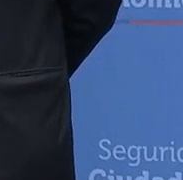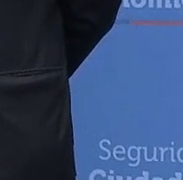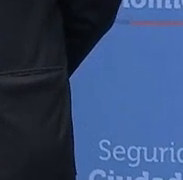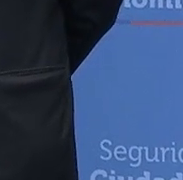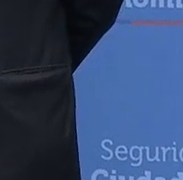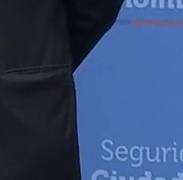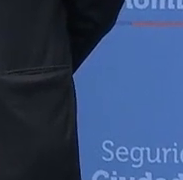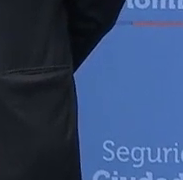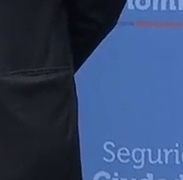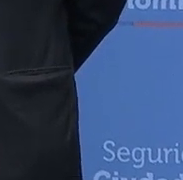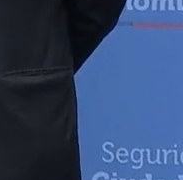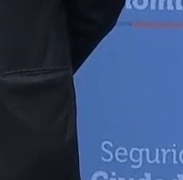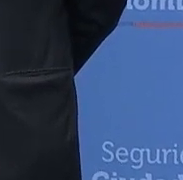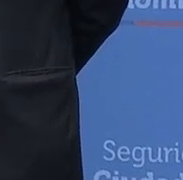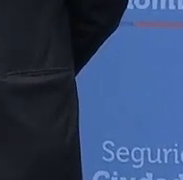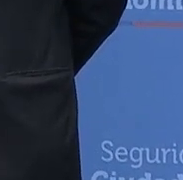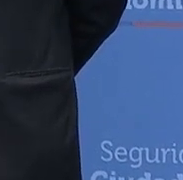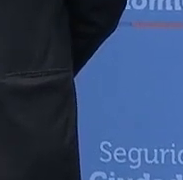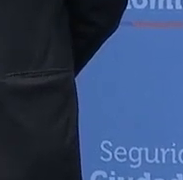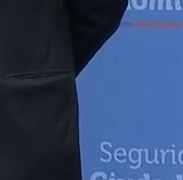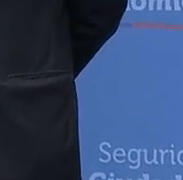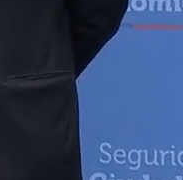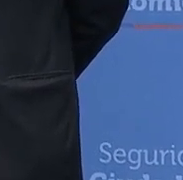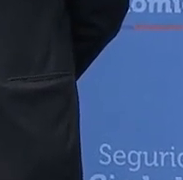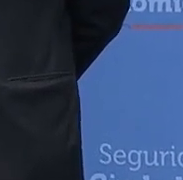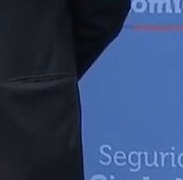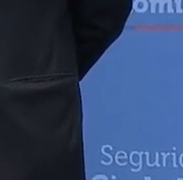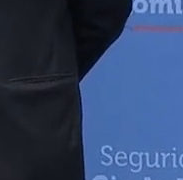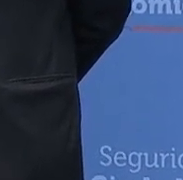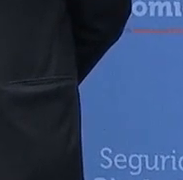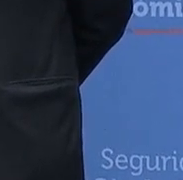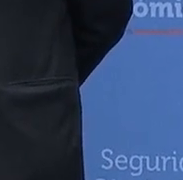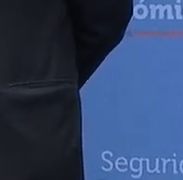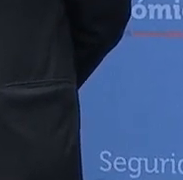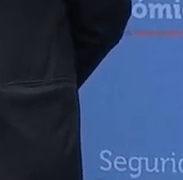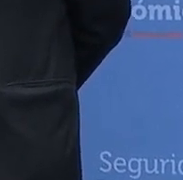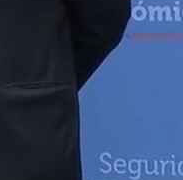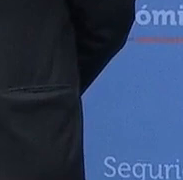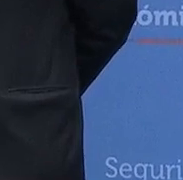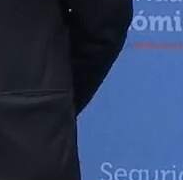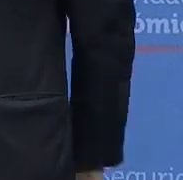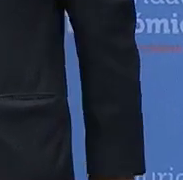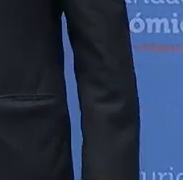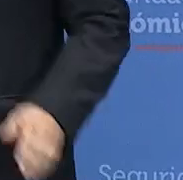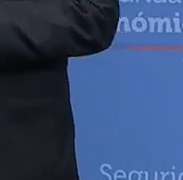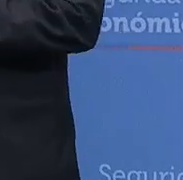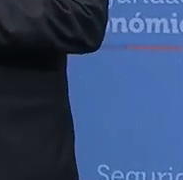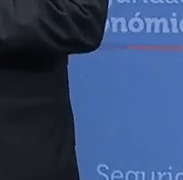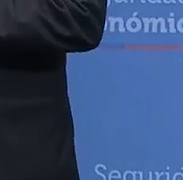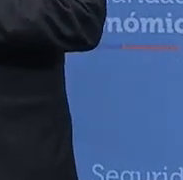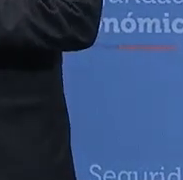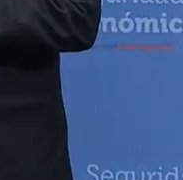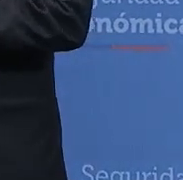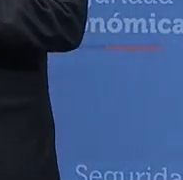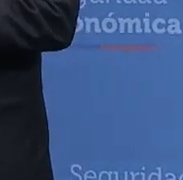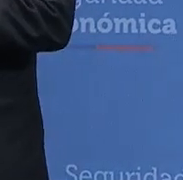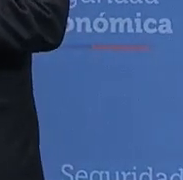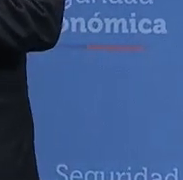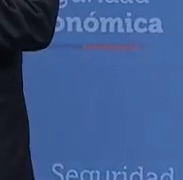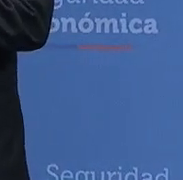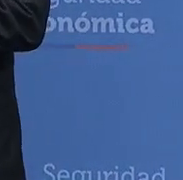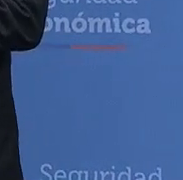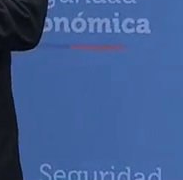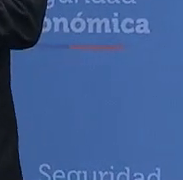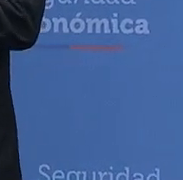instan los partidos entonces a llegar a este mecanismo que los partidos estén a la altura y sean capaces de entregar un mecanismo claro con